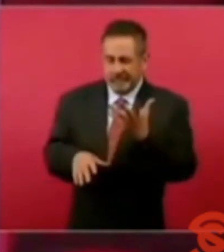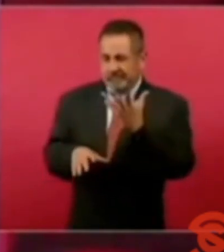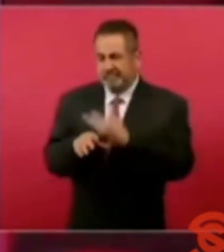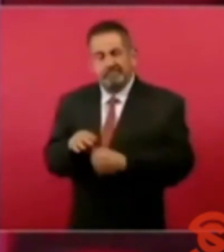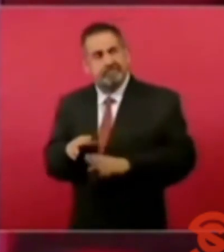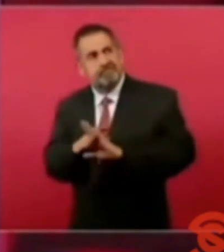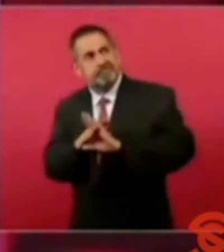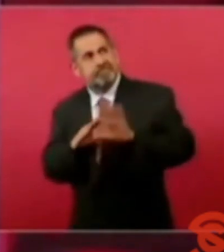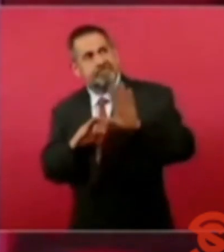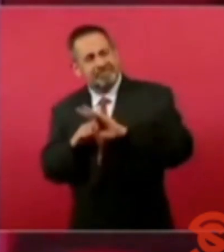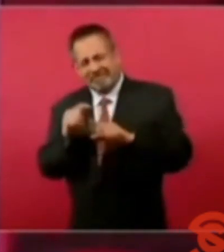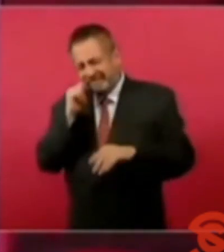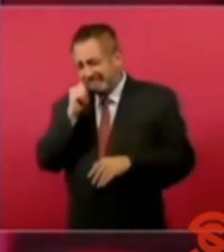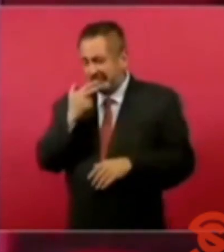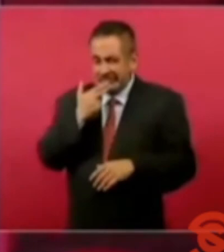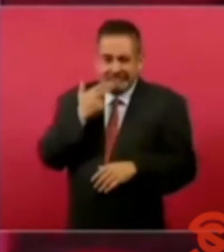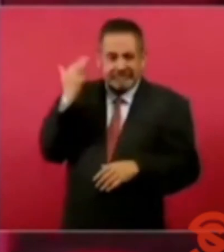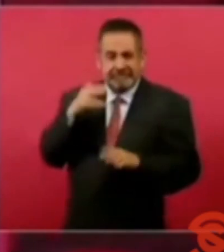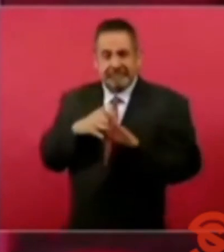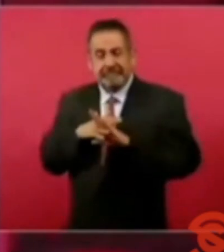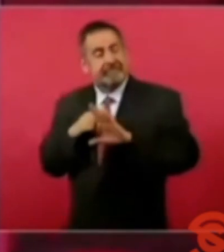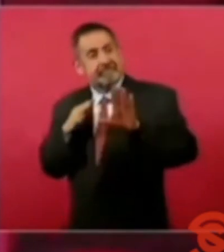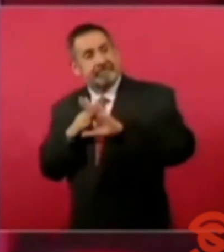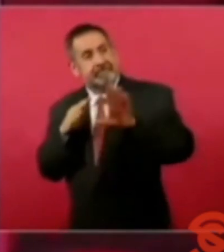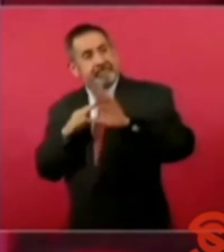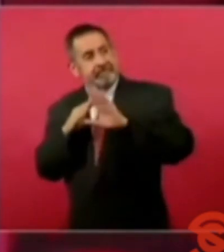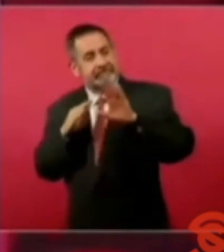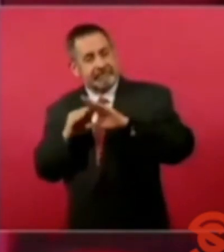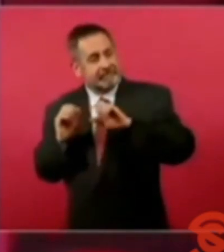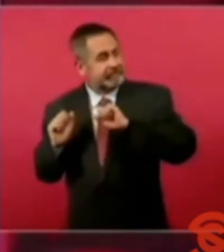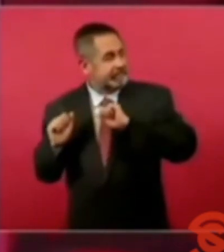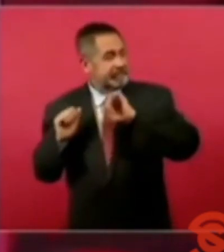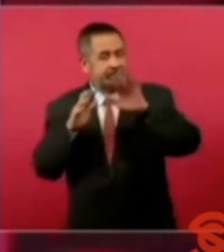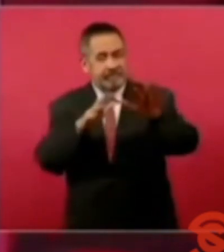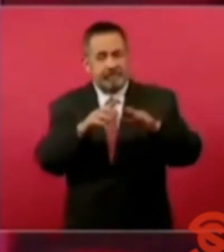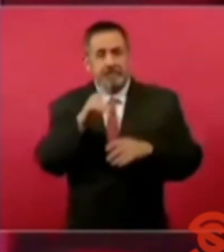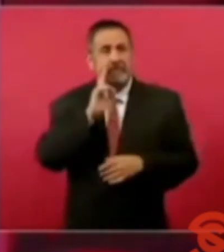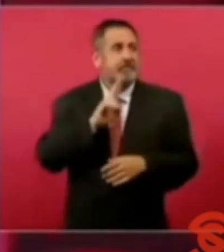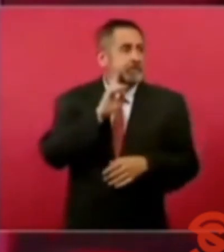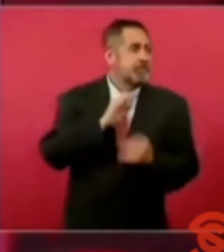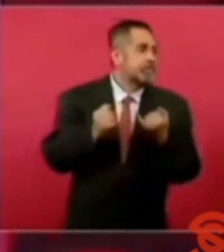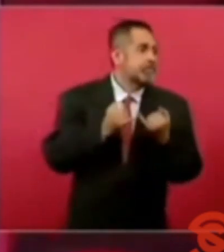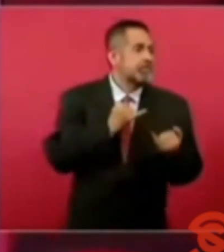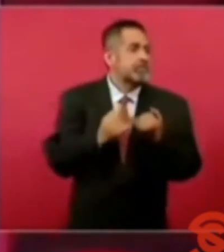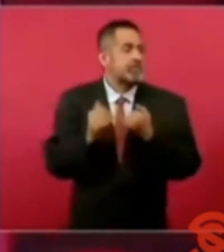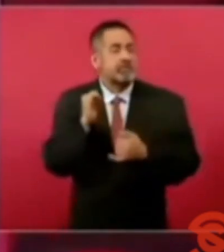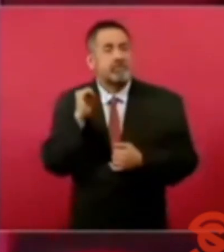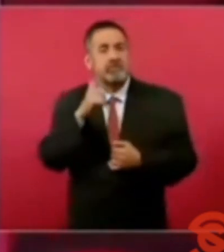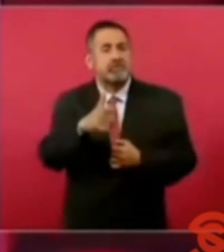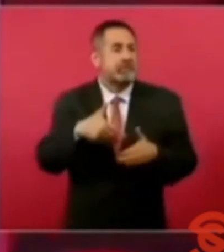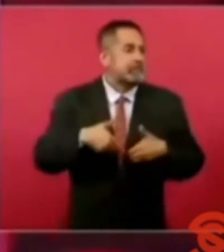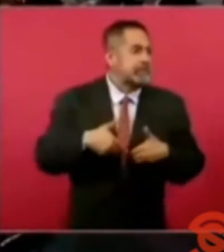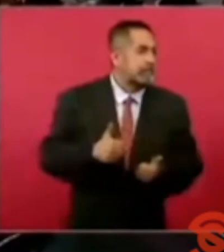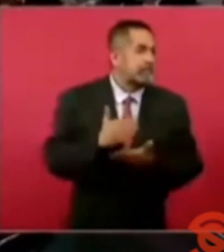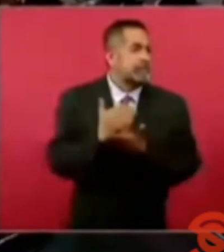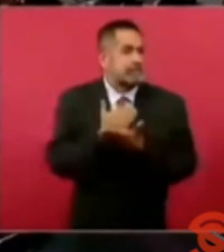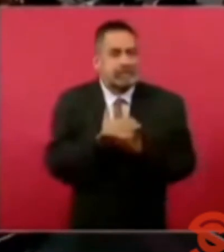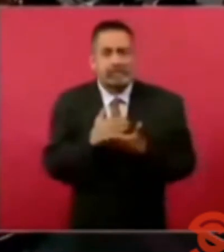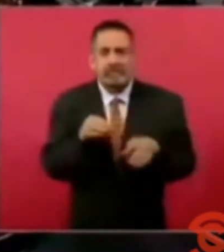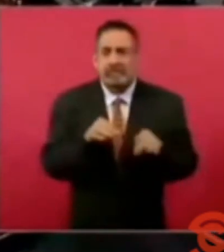que, arriesgándolo todo, se fueron a buscar algo que mitigara su hambre y su pobreza.